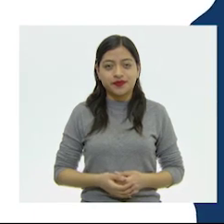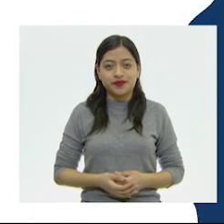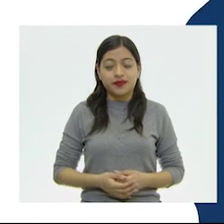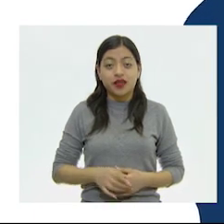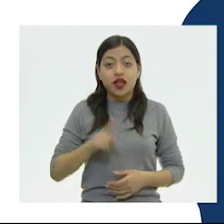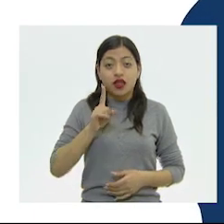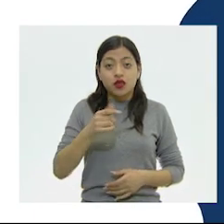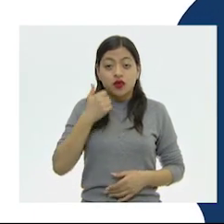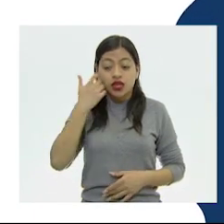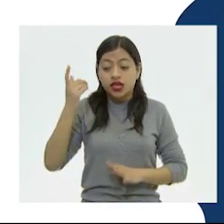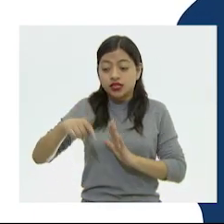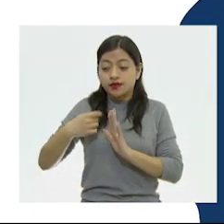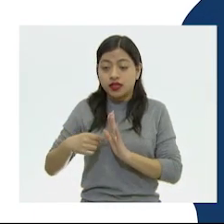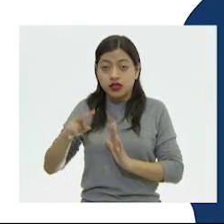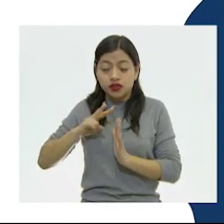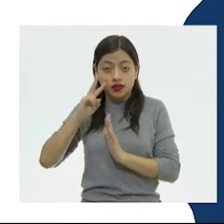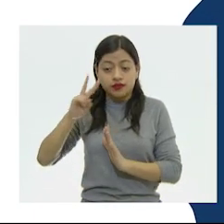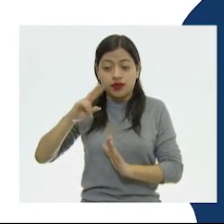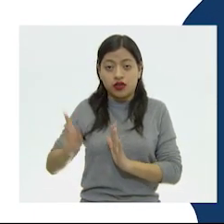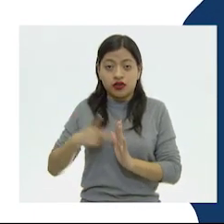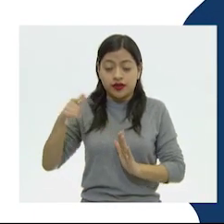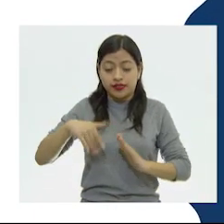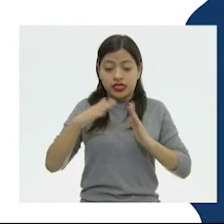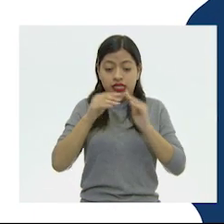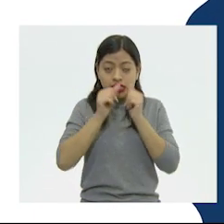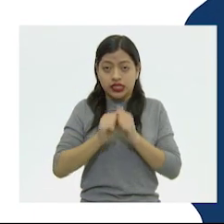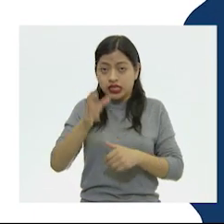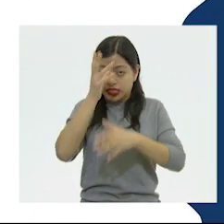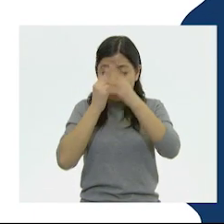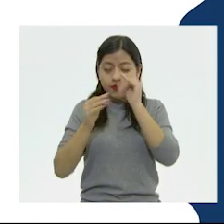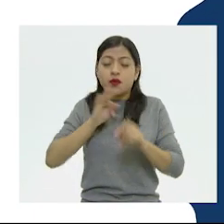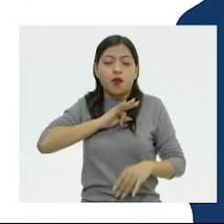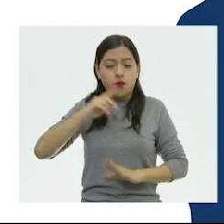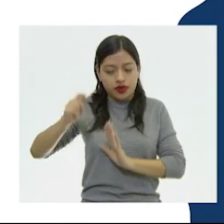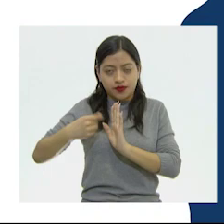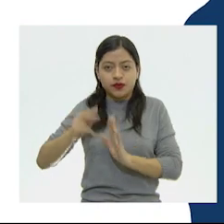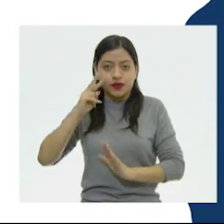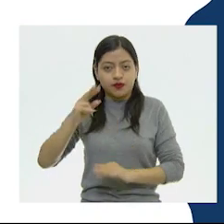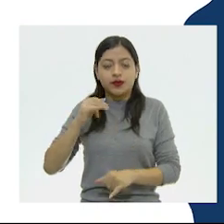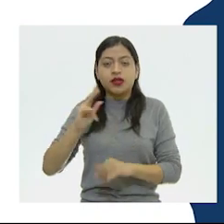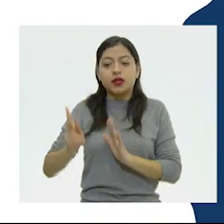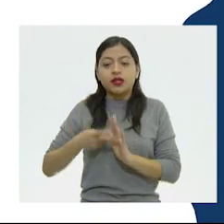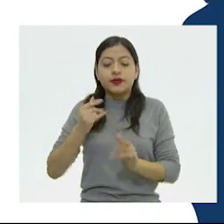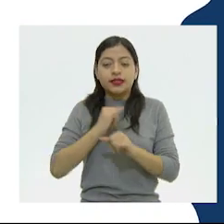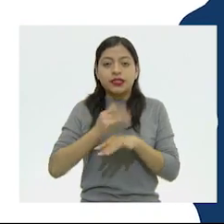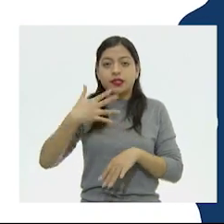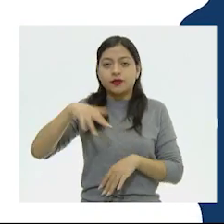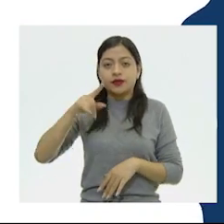conaliteg.cep.gov.mx. Si quieres volver a ver los programas de Aprende en Casa, los puedes encontrar en la siguiente liga: